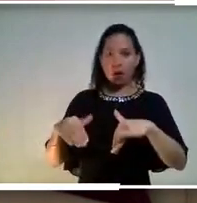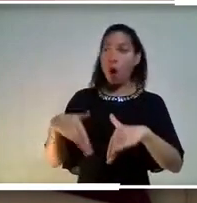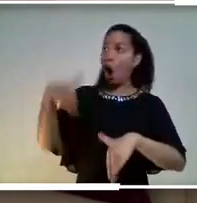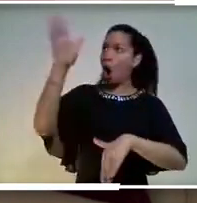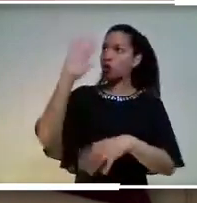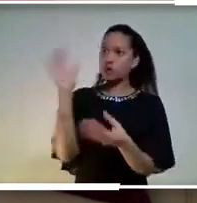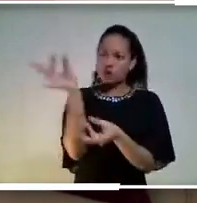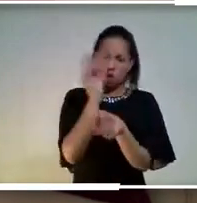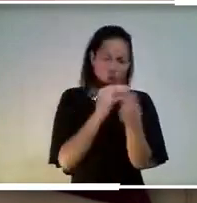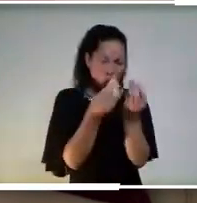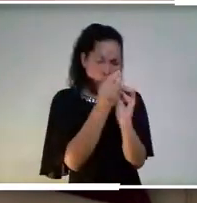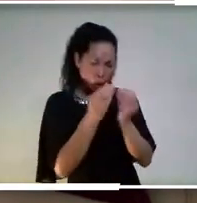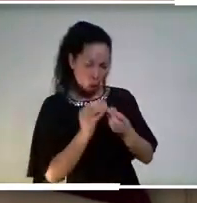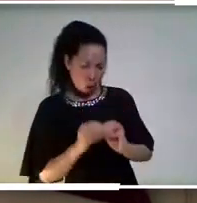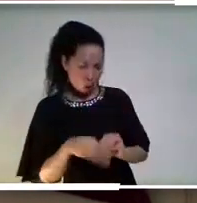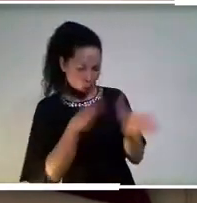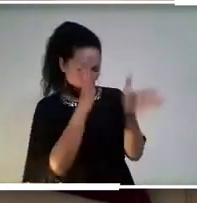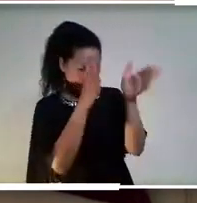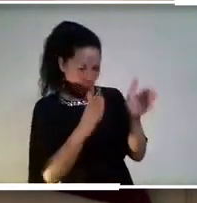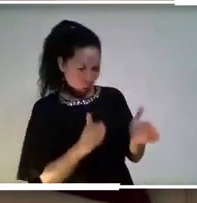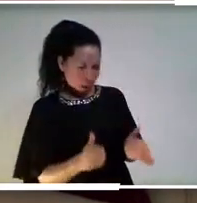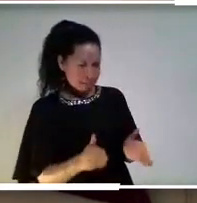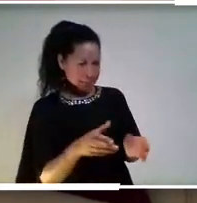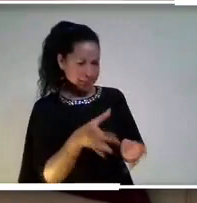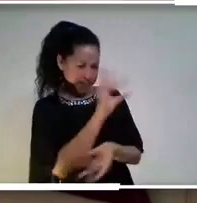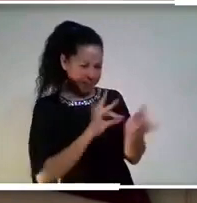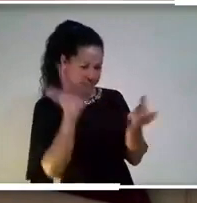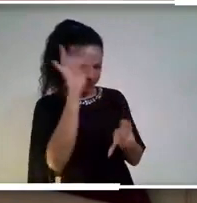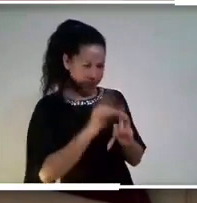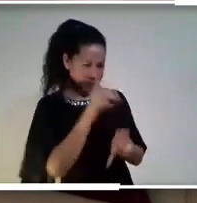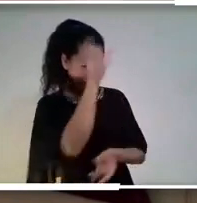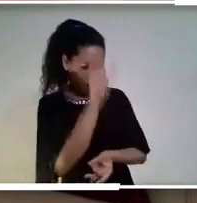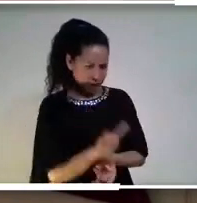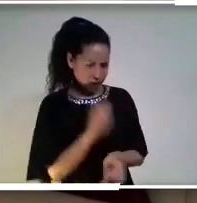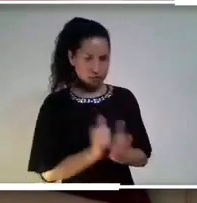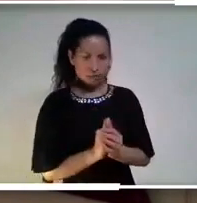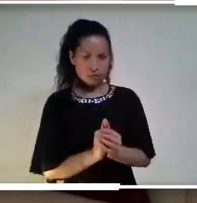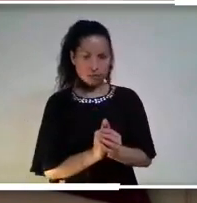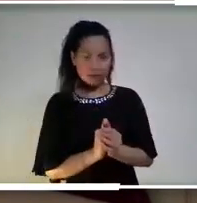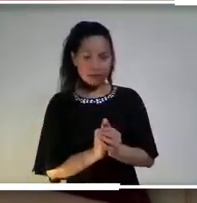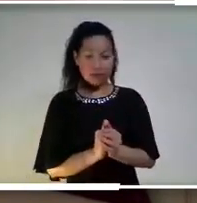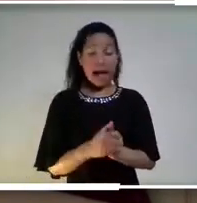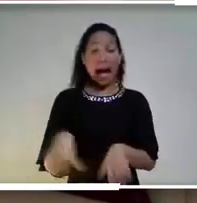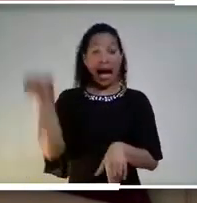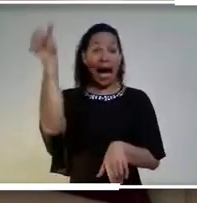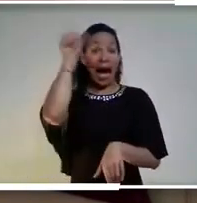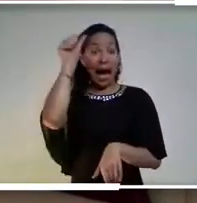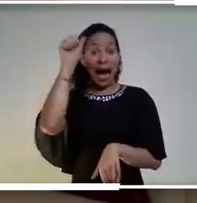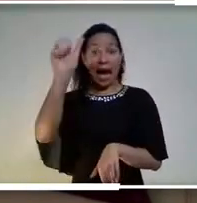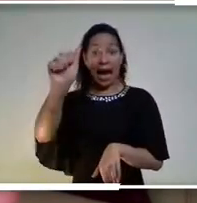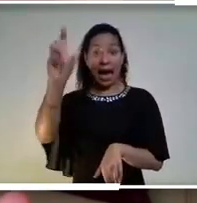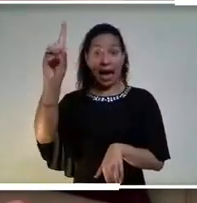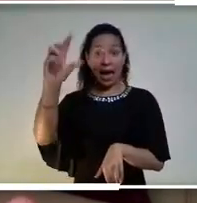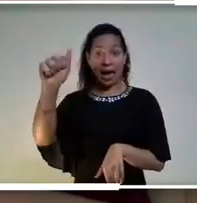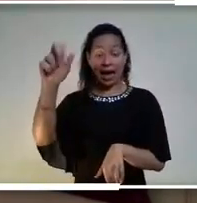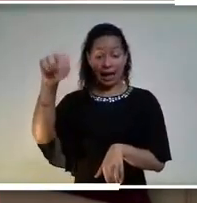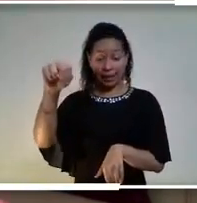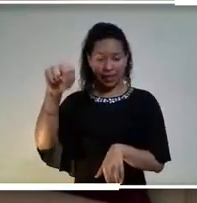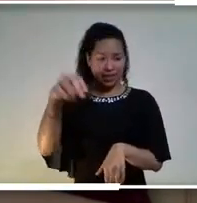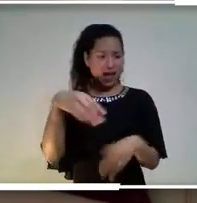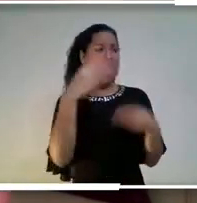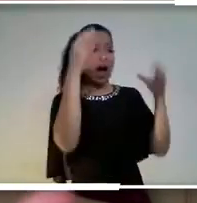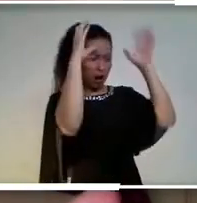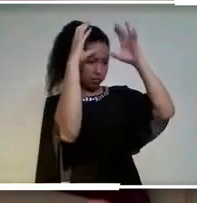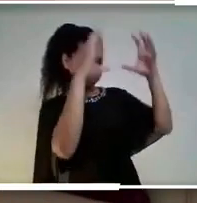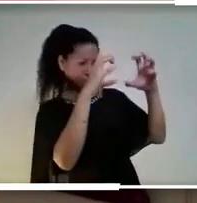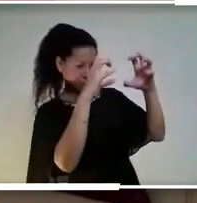y adam tenía un cerebro pero no pensaba tenía un corazón en su pecho pero no latía tenía sangre en sus arterias